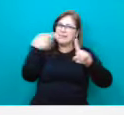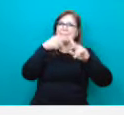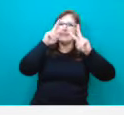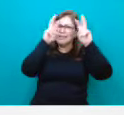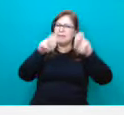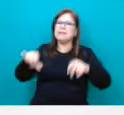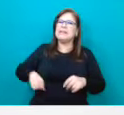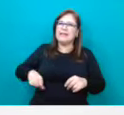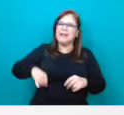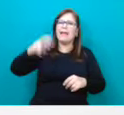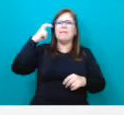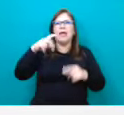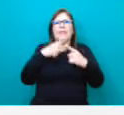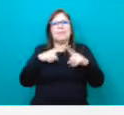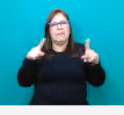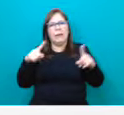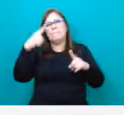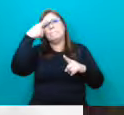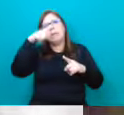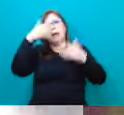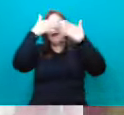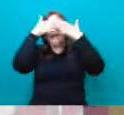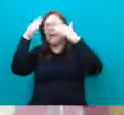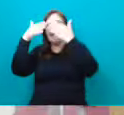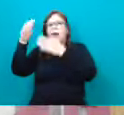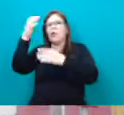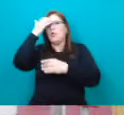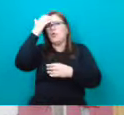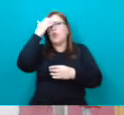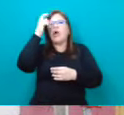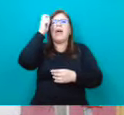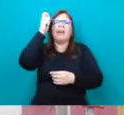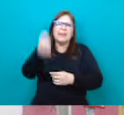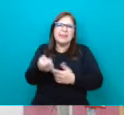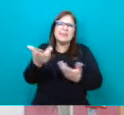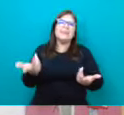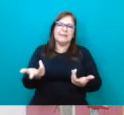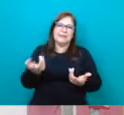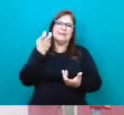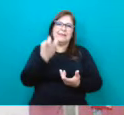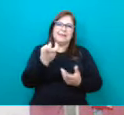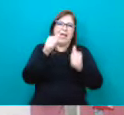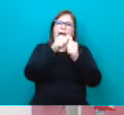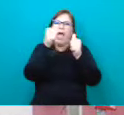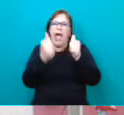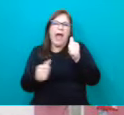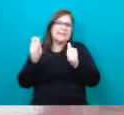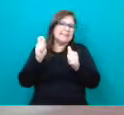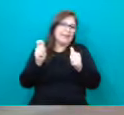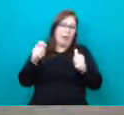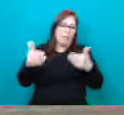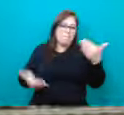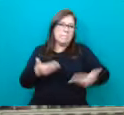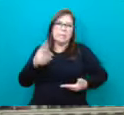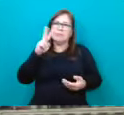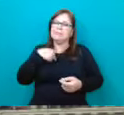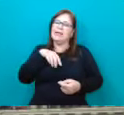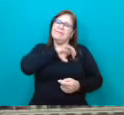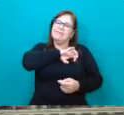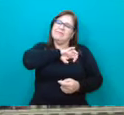interesante y fue un viaje diferente para conocer básicamente de qué trata este arte que me